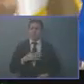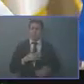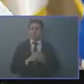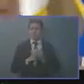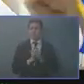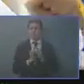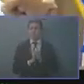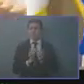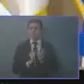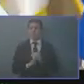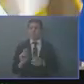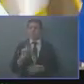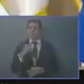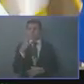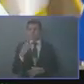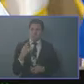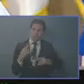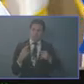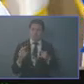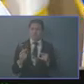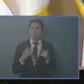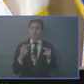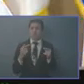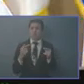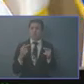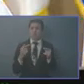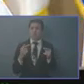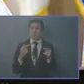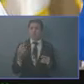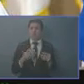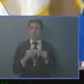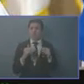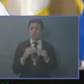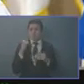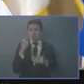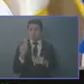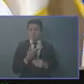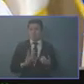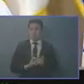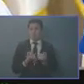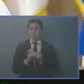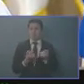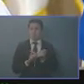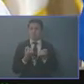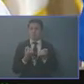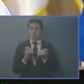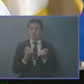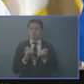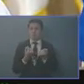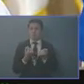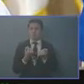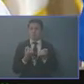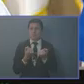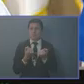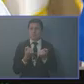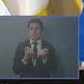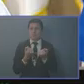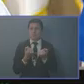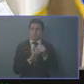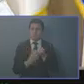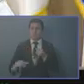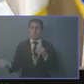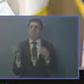No busque pleito con nosotros, más bien busque nuestro apoyo para que podamos contribuir